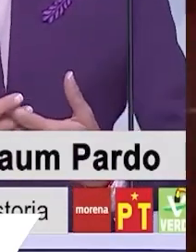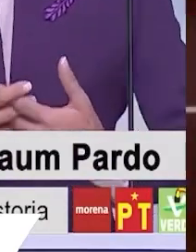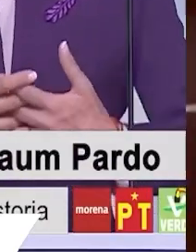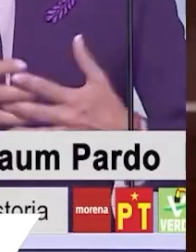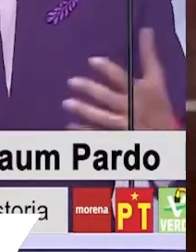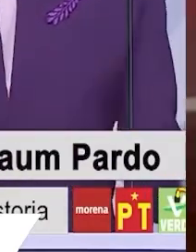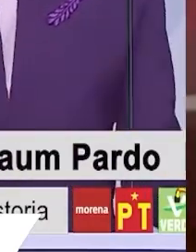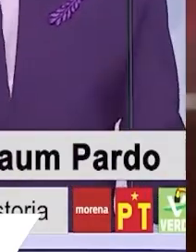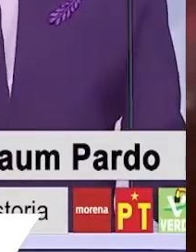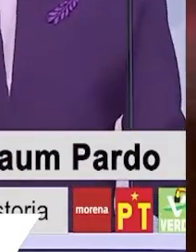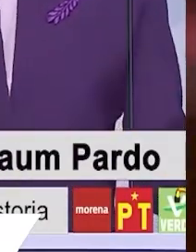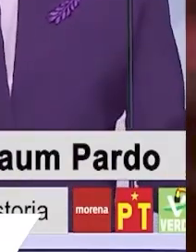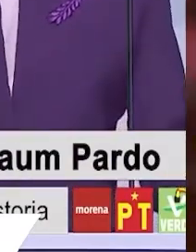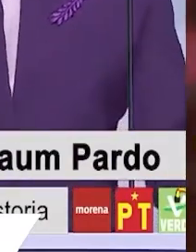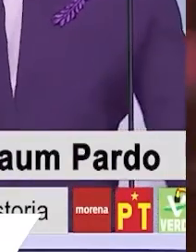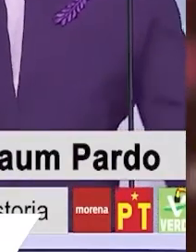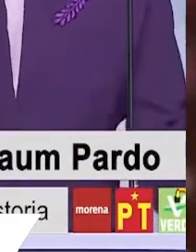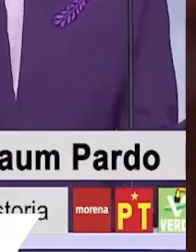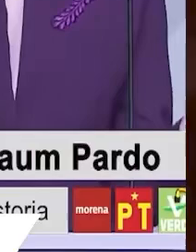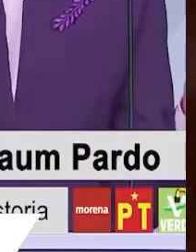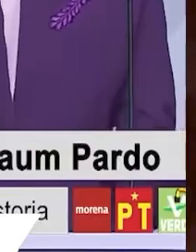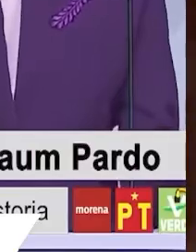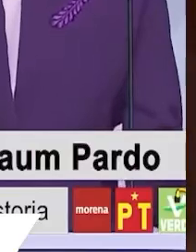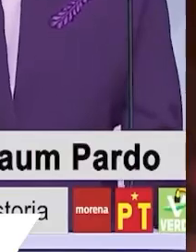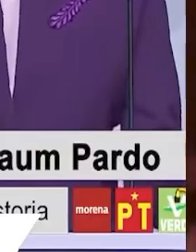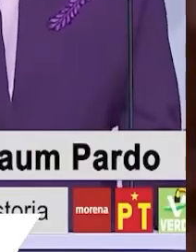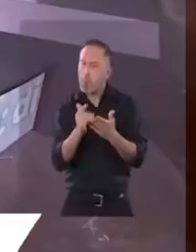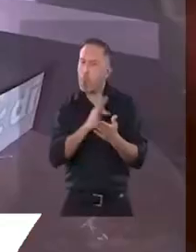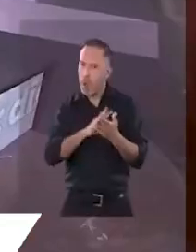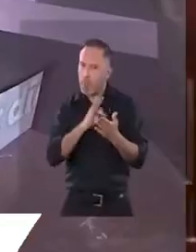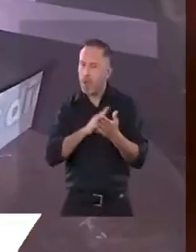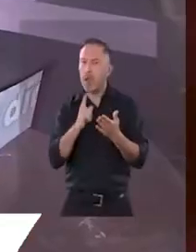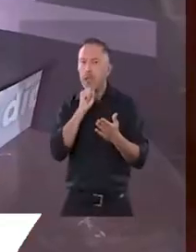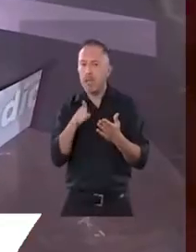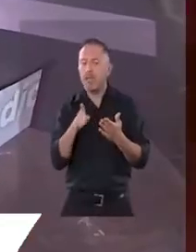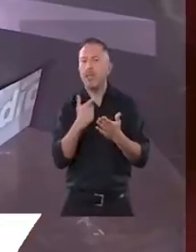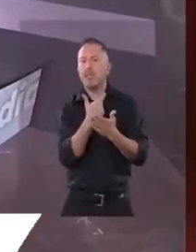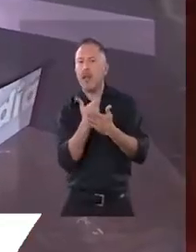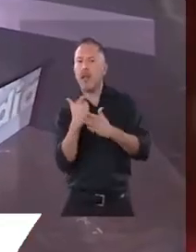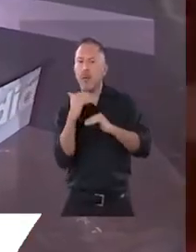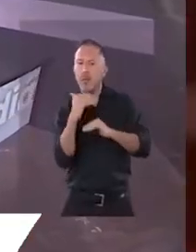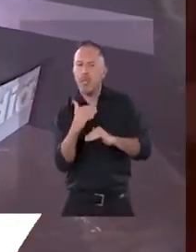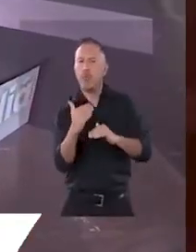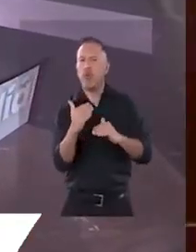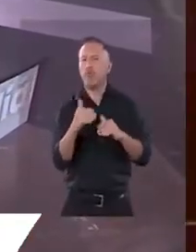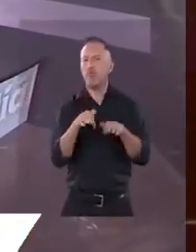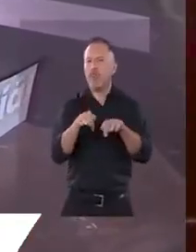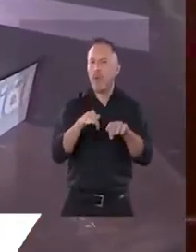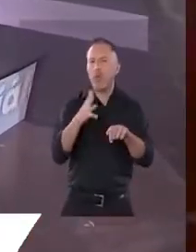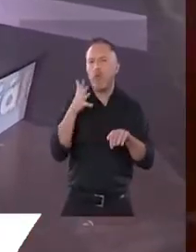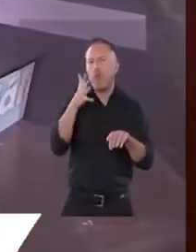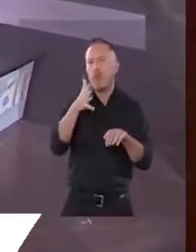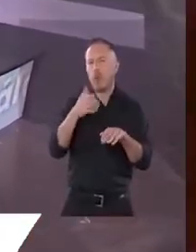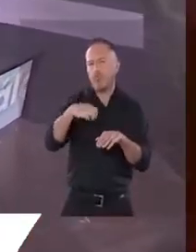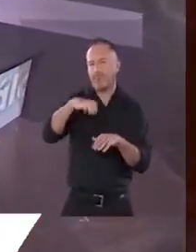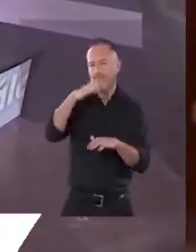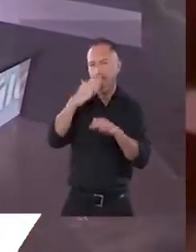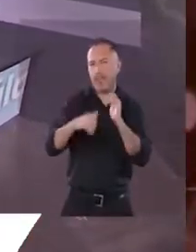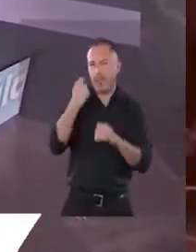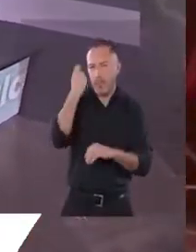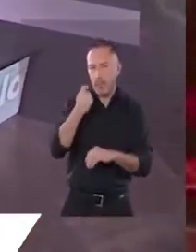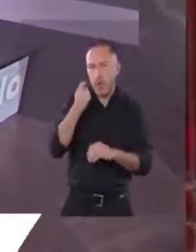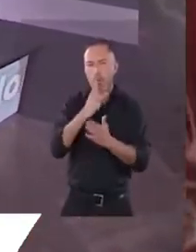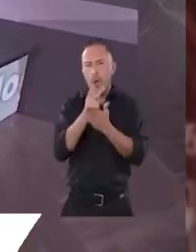voto que estaba, digamos, oscilando entre una opción y la otra, está optando por